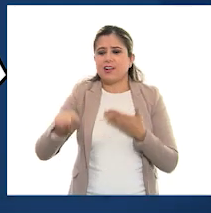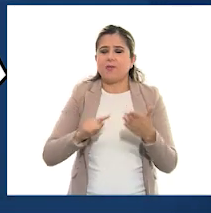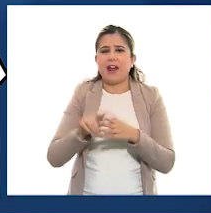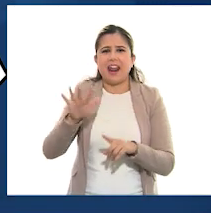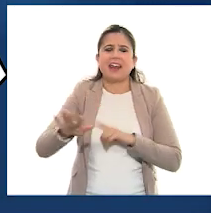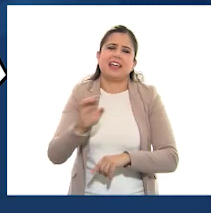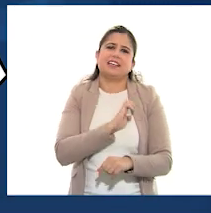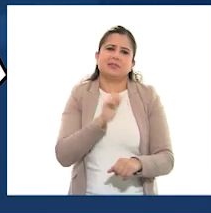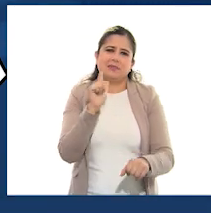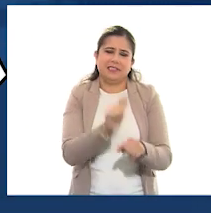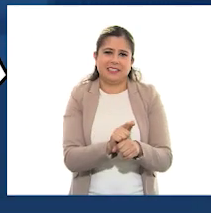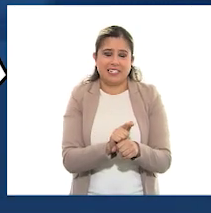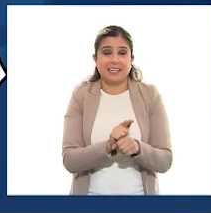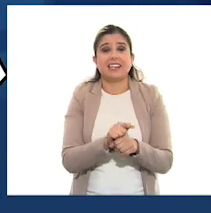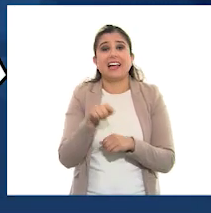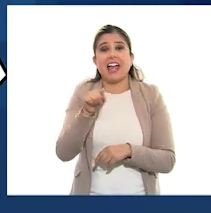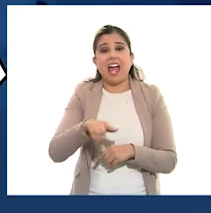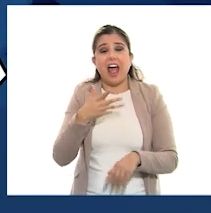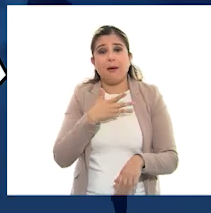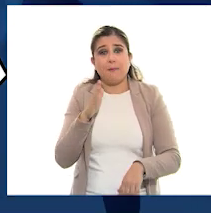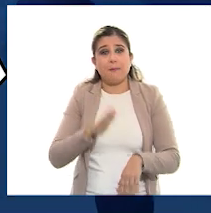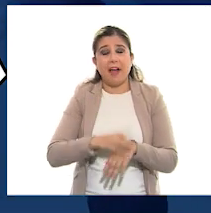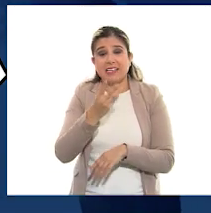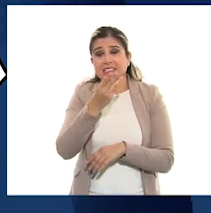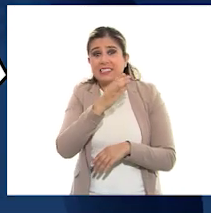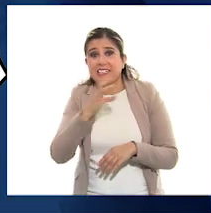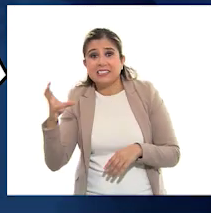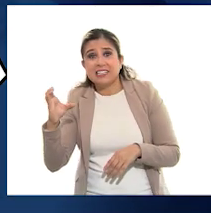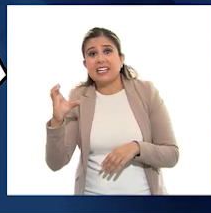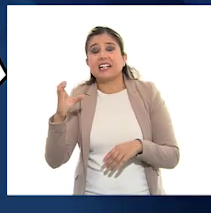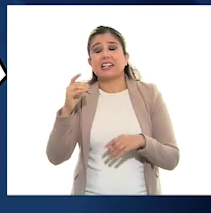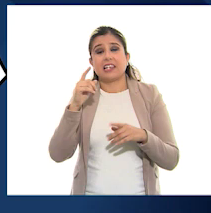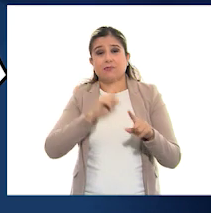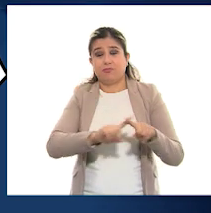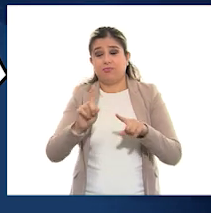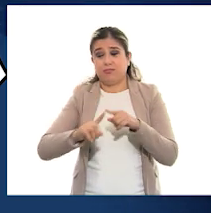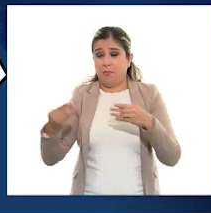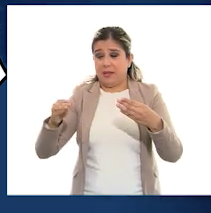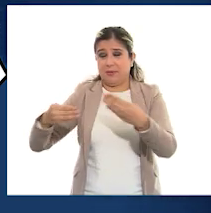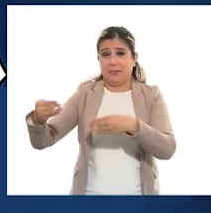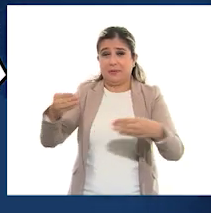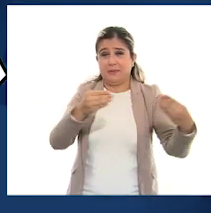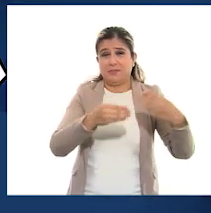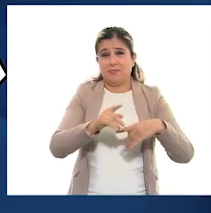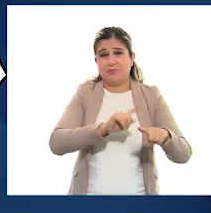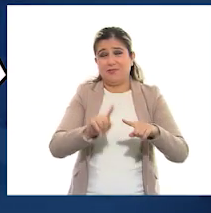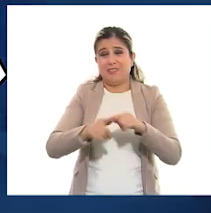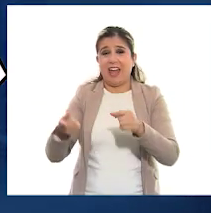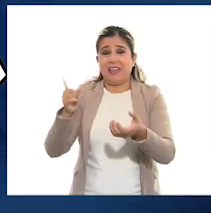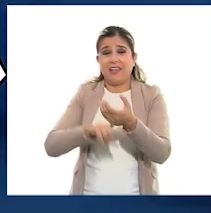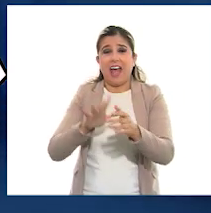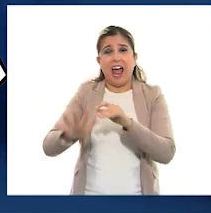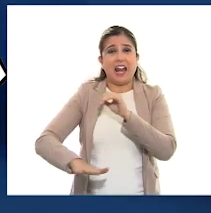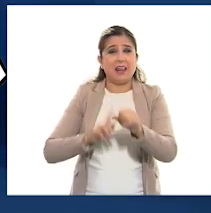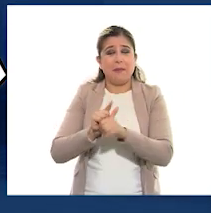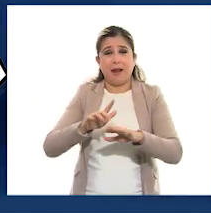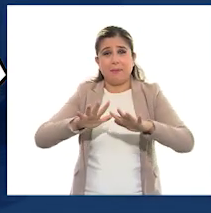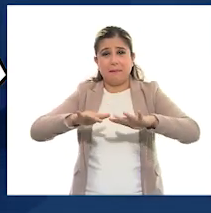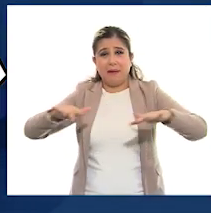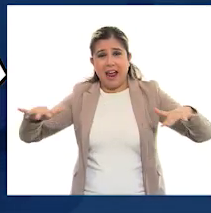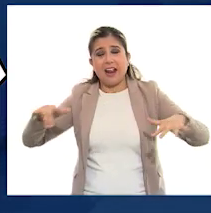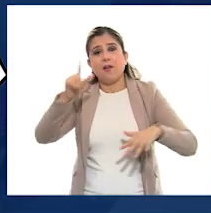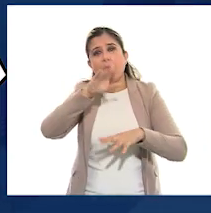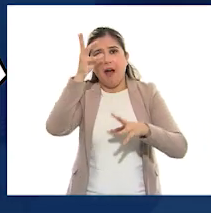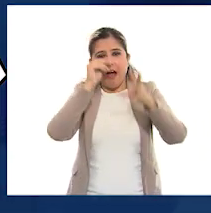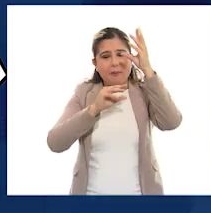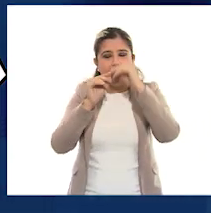muy especial. Aquí hay más de 300 especies de increíbles peces y criaturas marinas de todo el mundo. Puede aprender